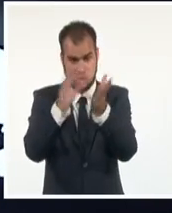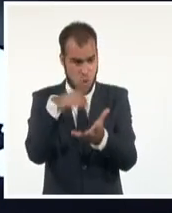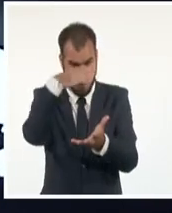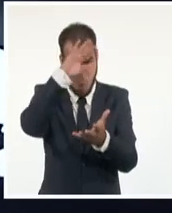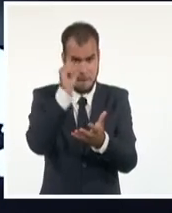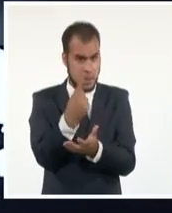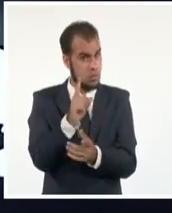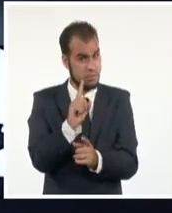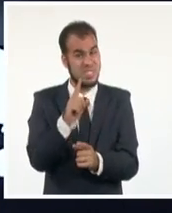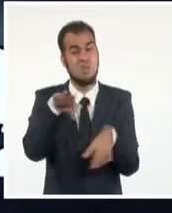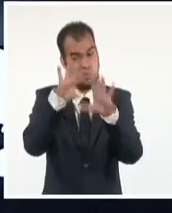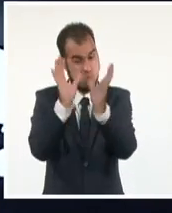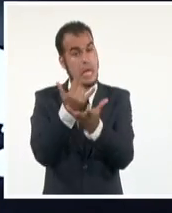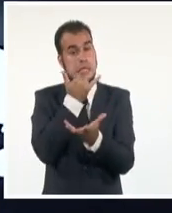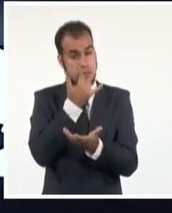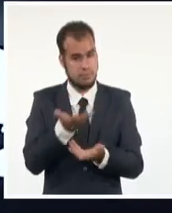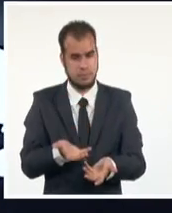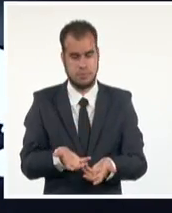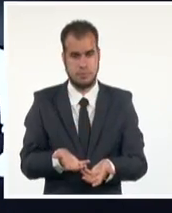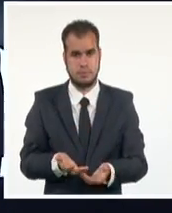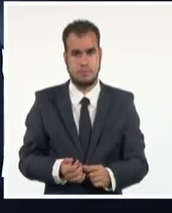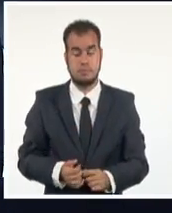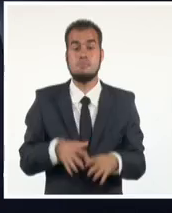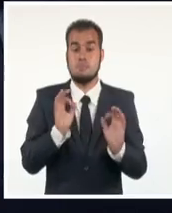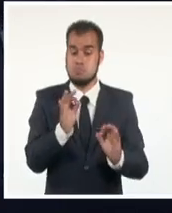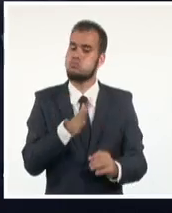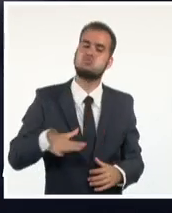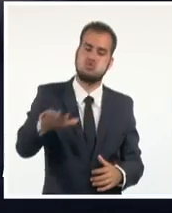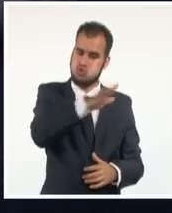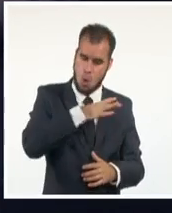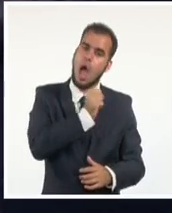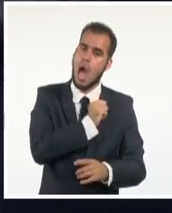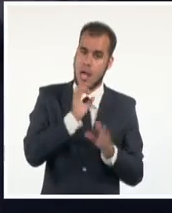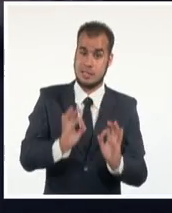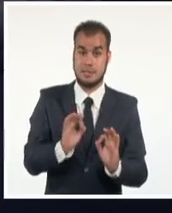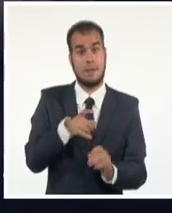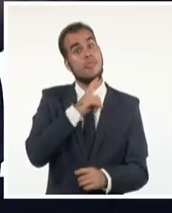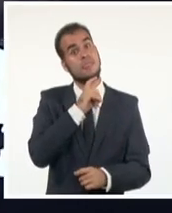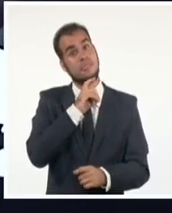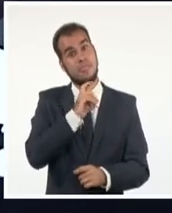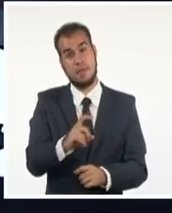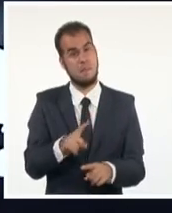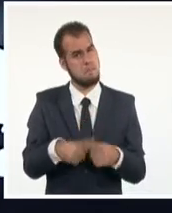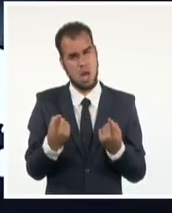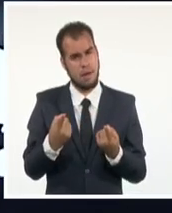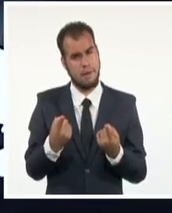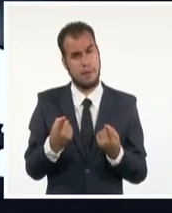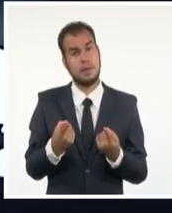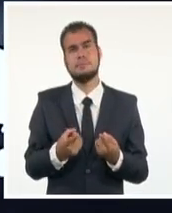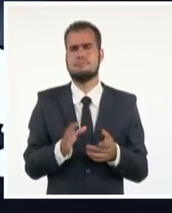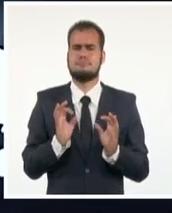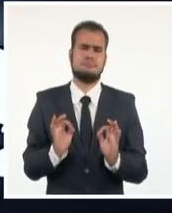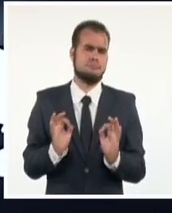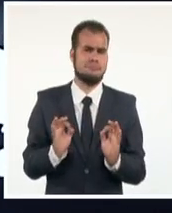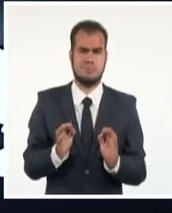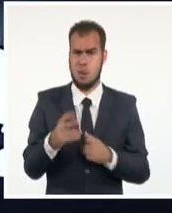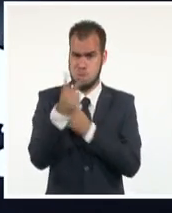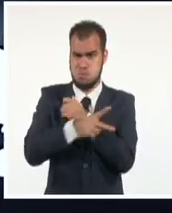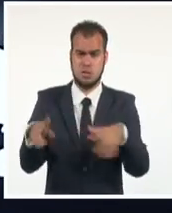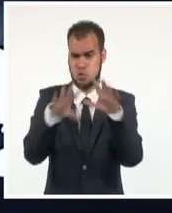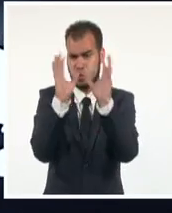ser rechazada de plano como opción, porque la intervención humanitaria implica uso de la fuerza contra